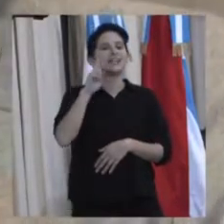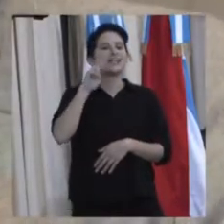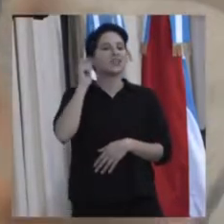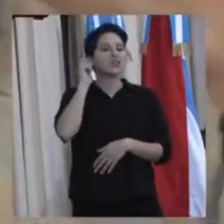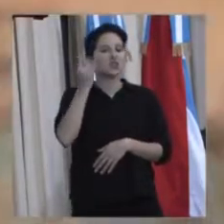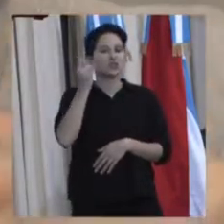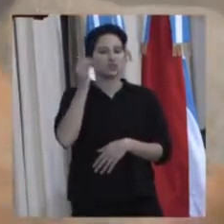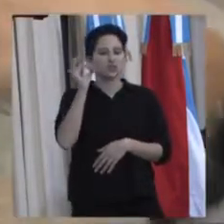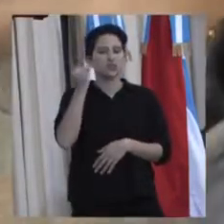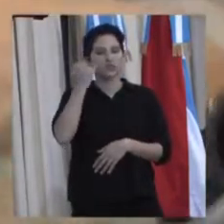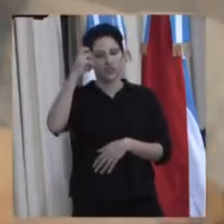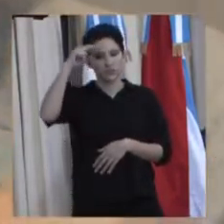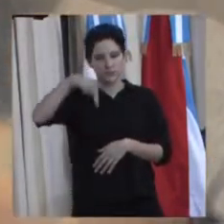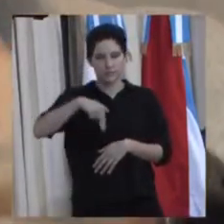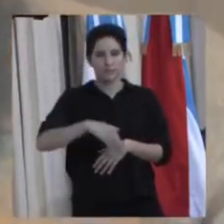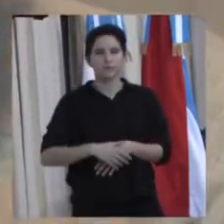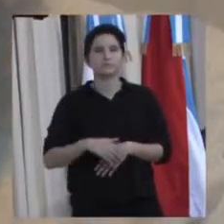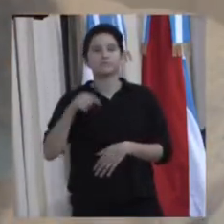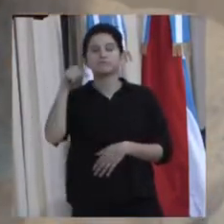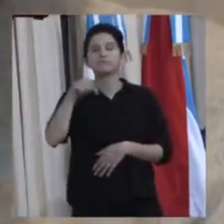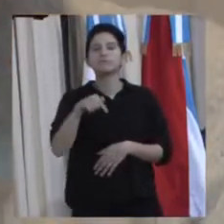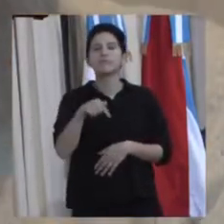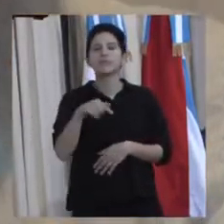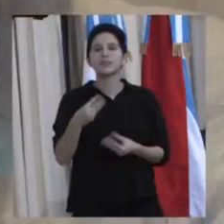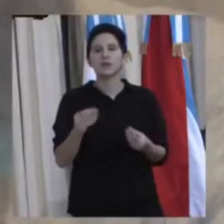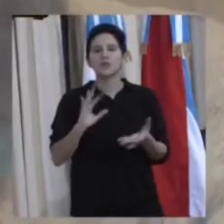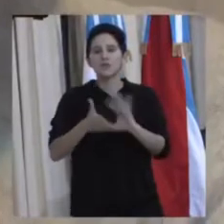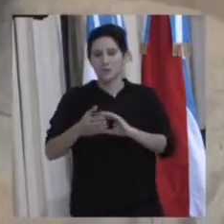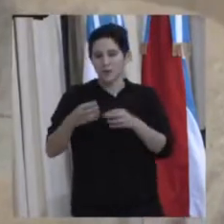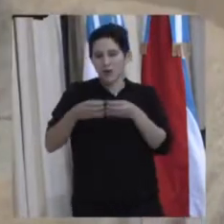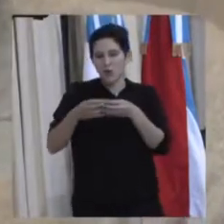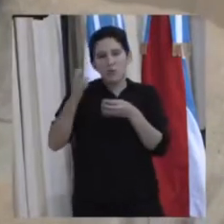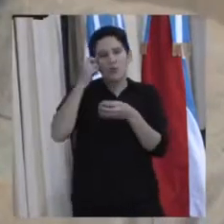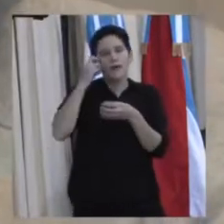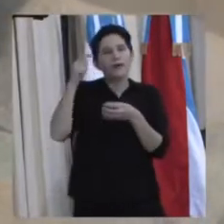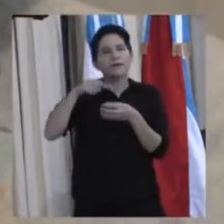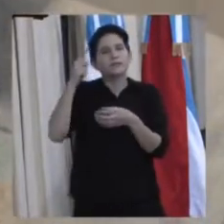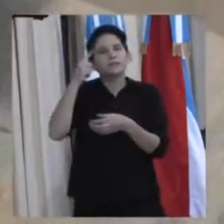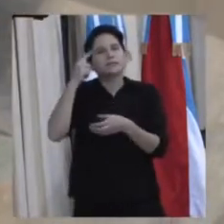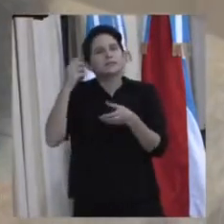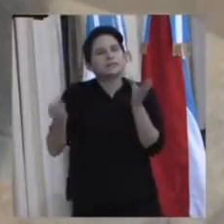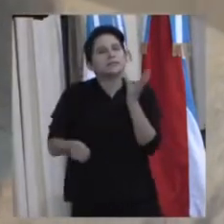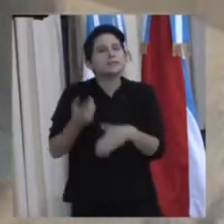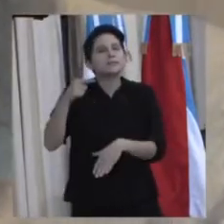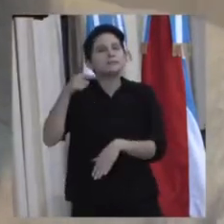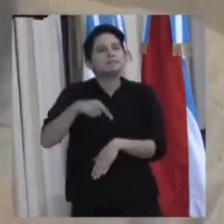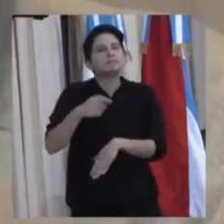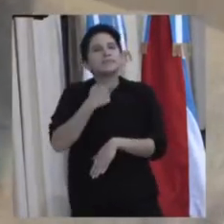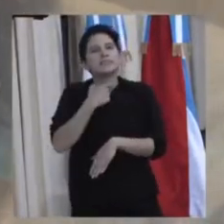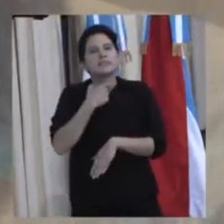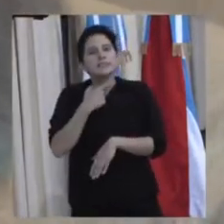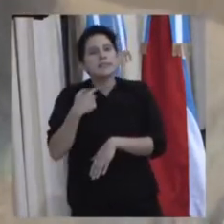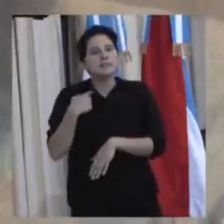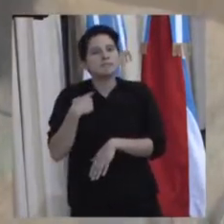¿no? Desde el seno de la Unión Cívica Radical se elaboraba también, se tenía un